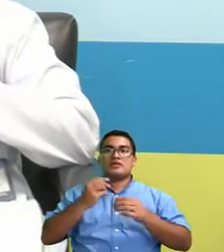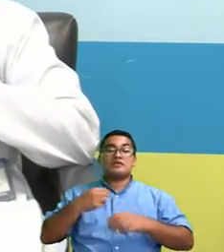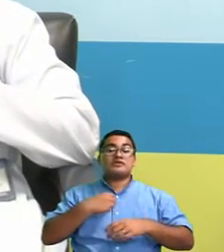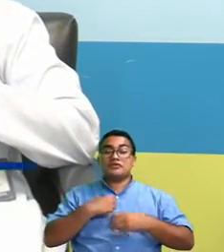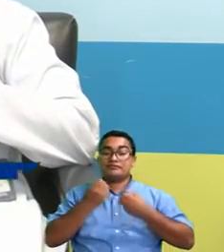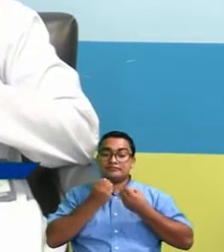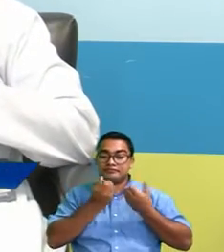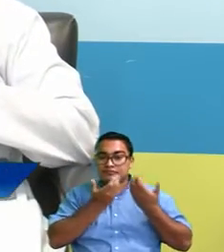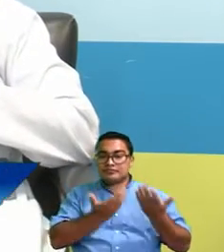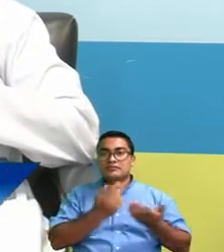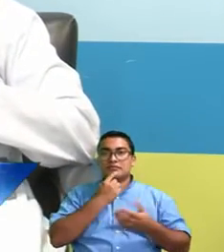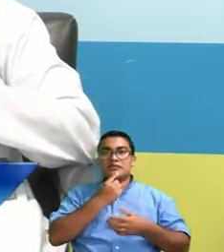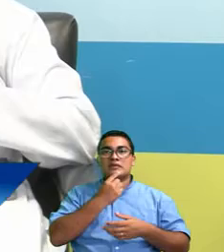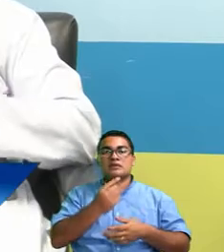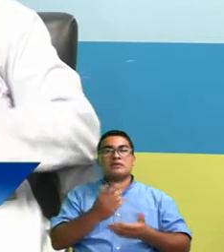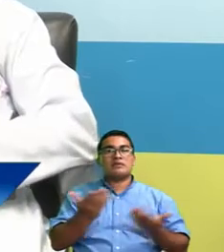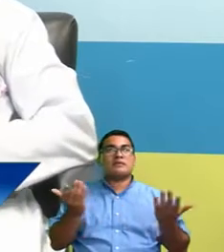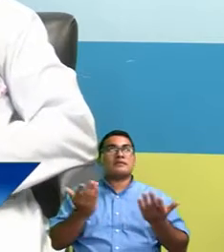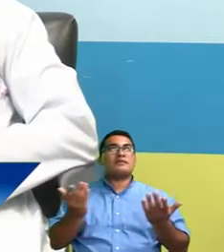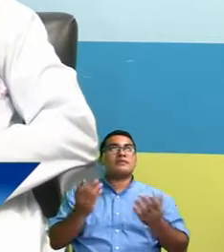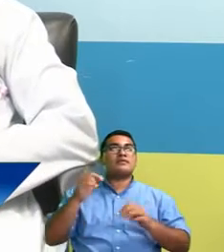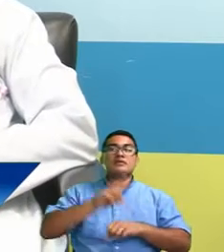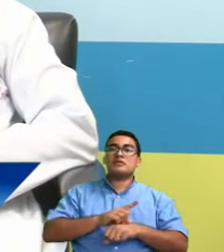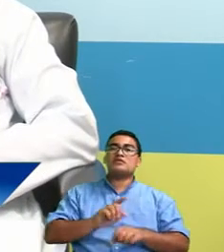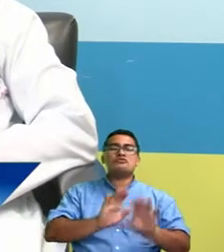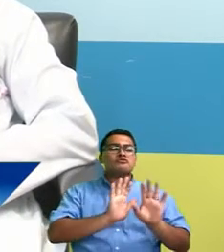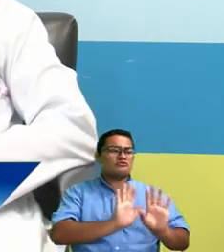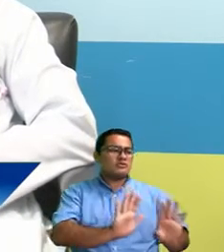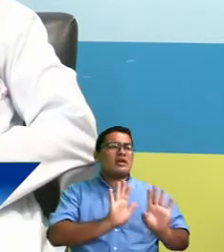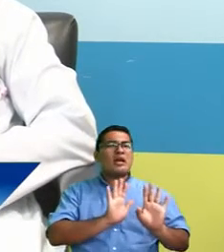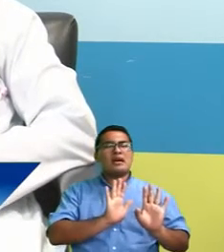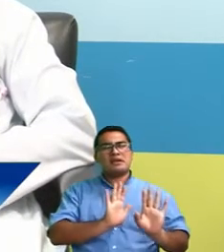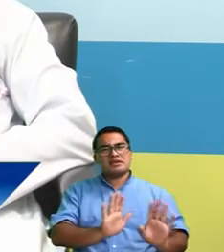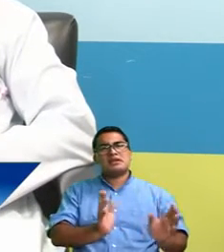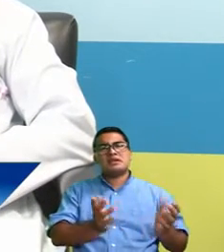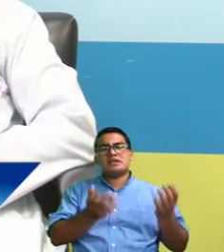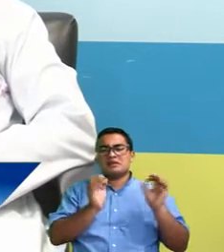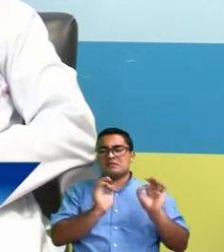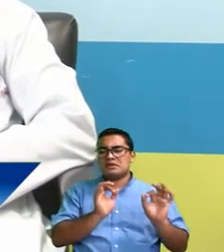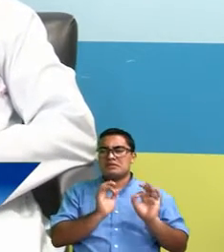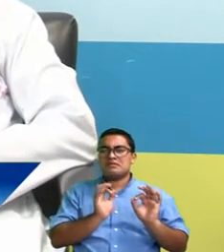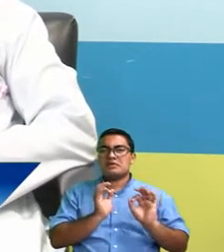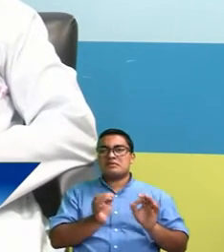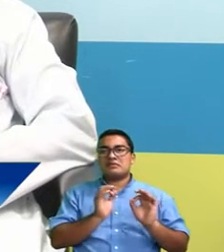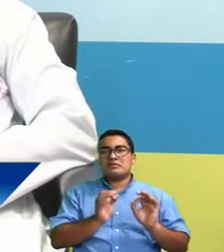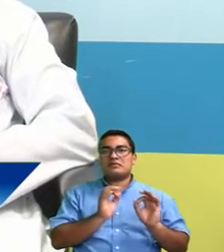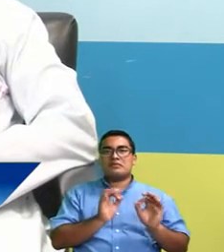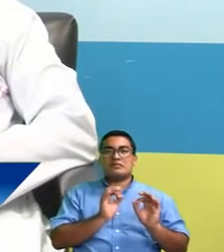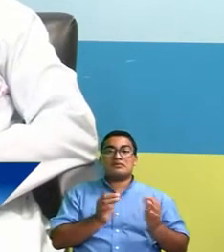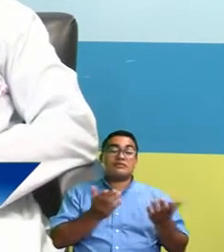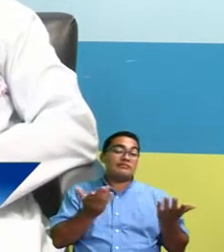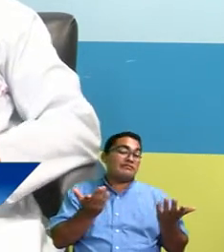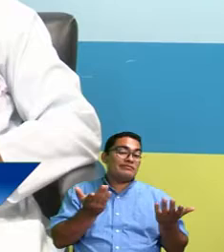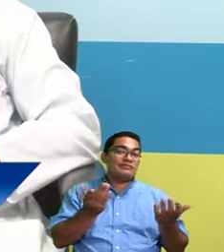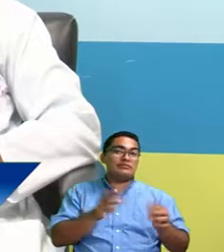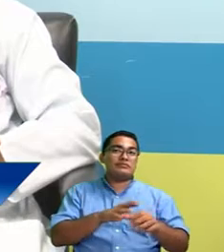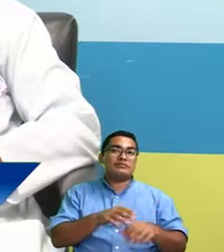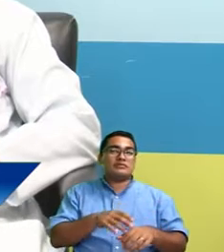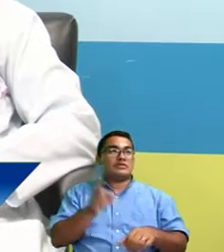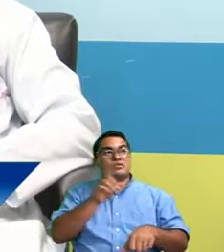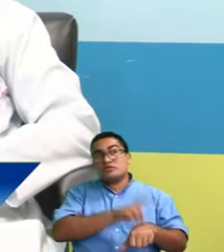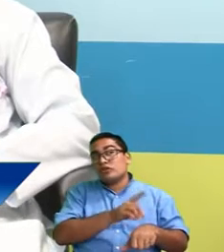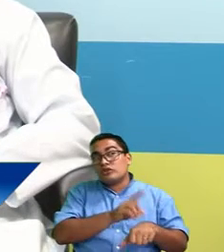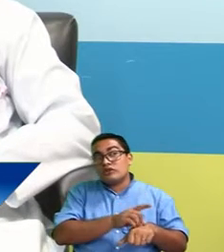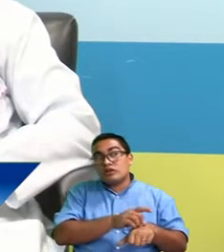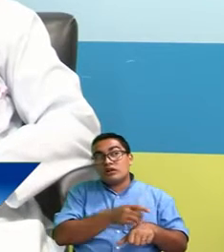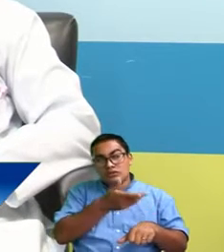le diga. No es lo mismo que yo como médico le diga, tranquila, amor, todo va a estar bien, porque entiendo cómo se siente. Lo primero que me va a decir, doctora, usted